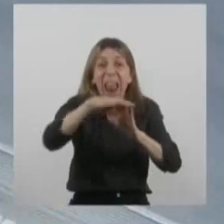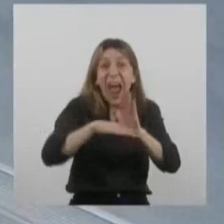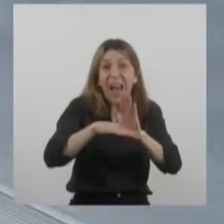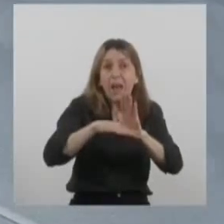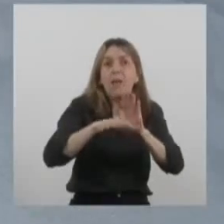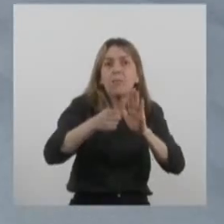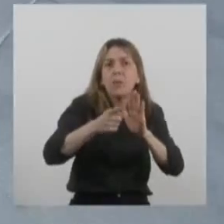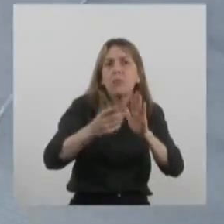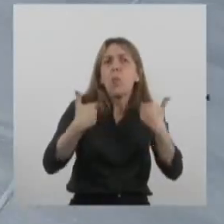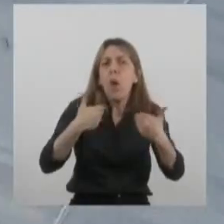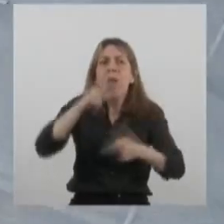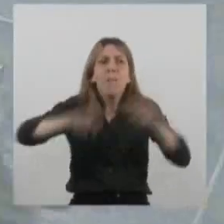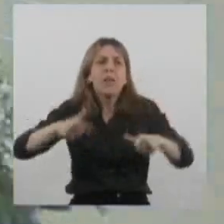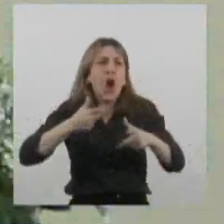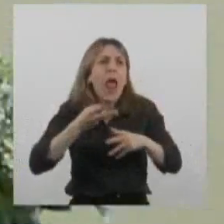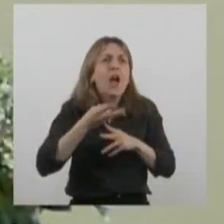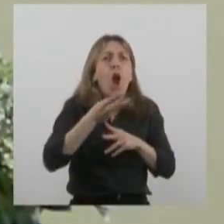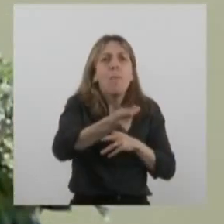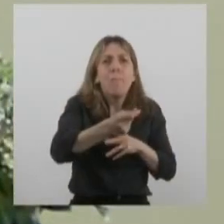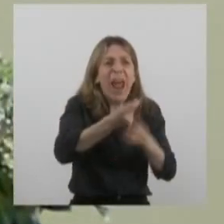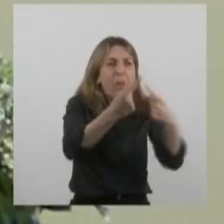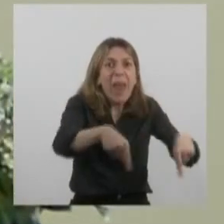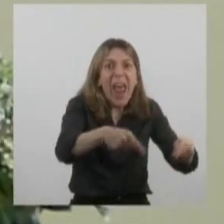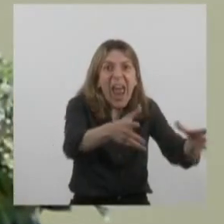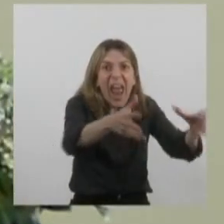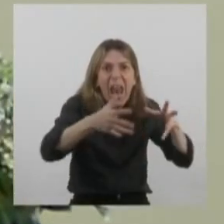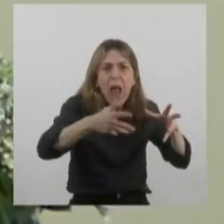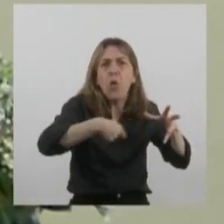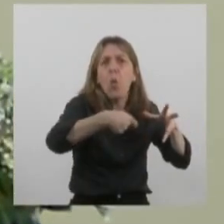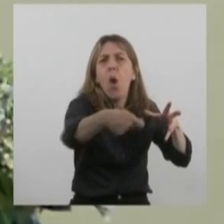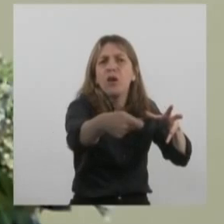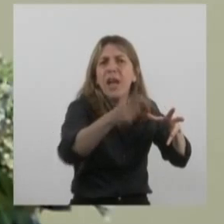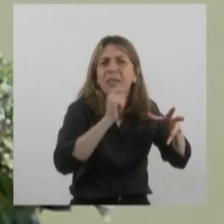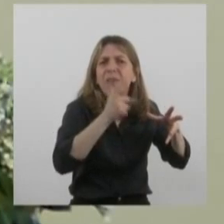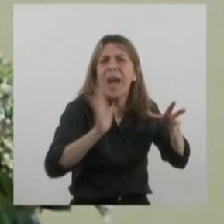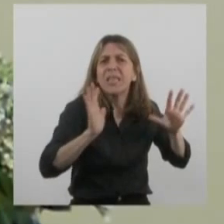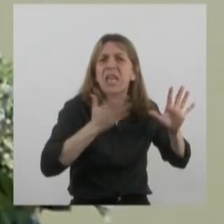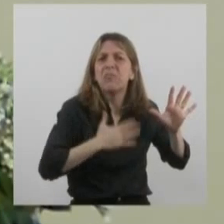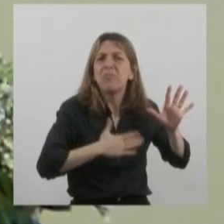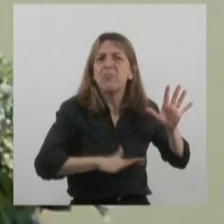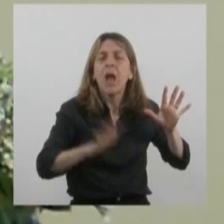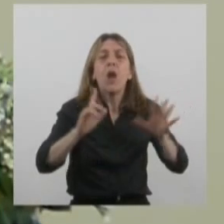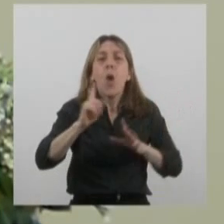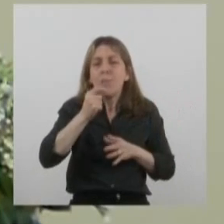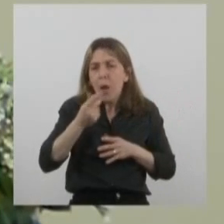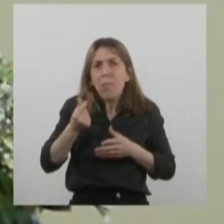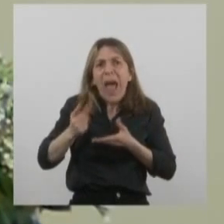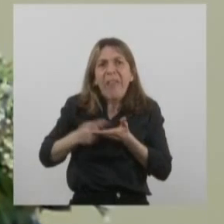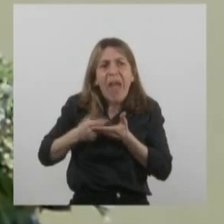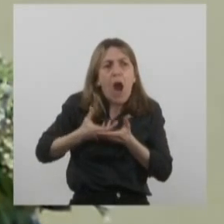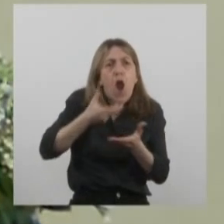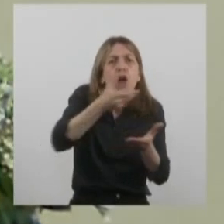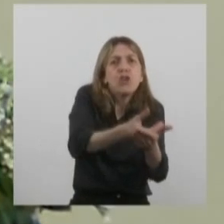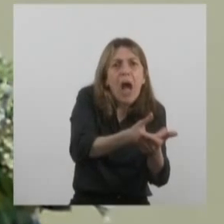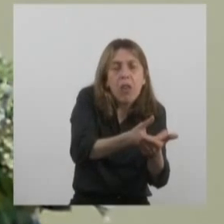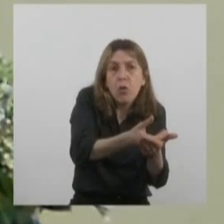gente pueda acceder a bienes que necesita y que no lo pueda hacer pagando de contado y que necesita hacerlo en cuotas de